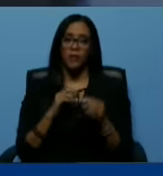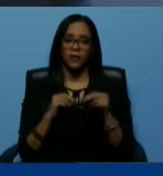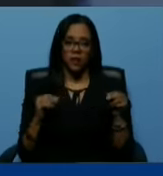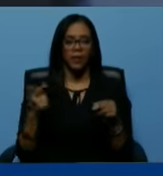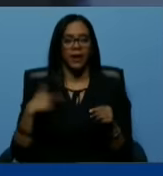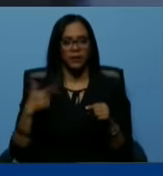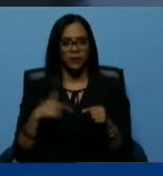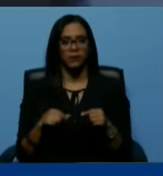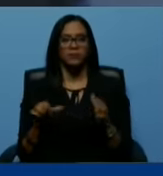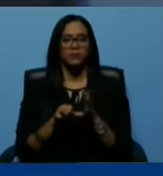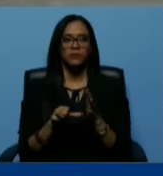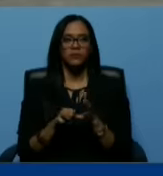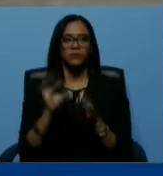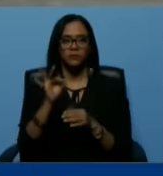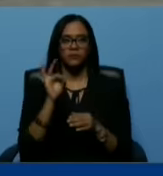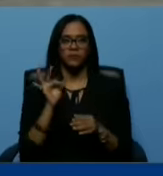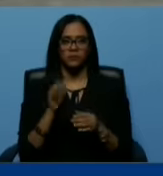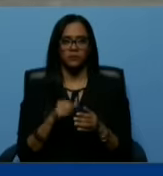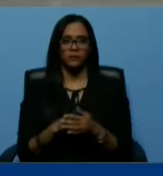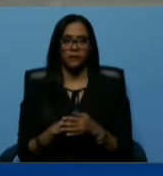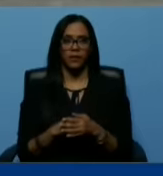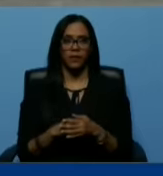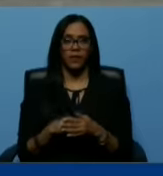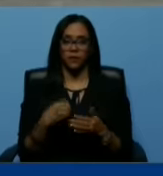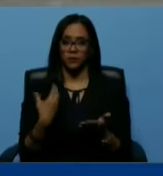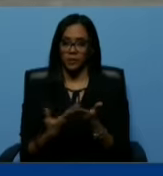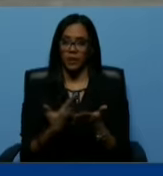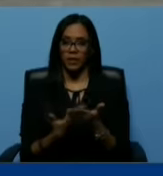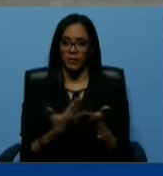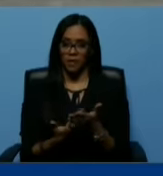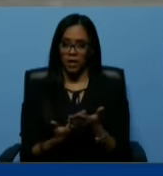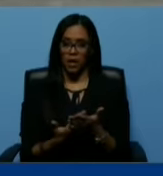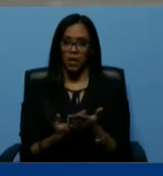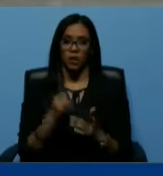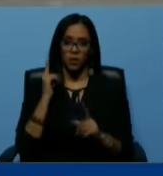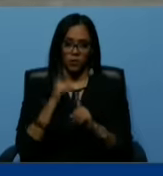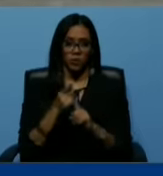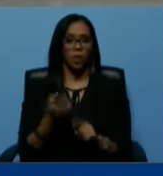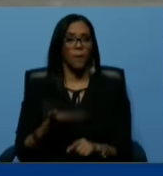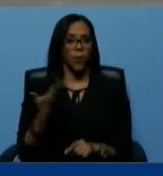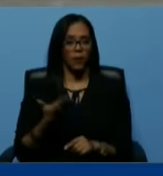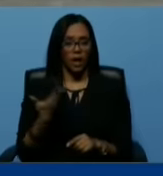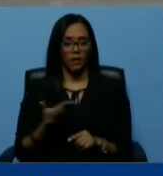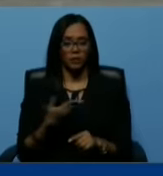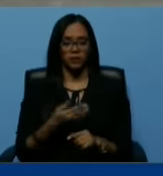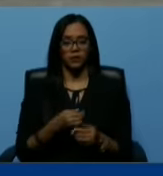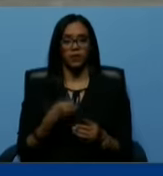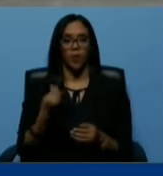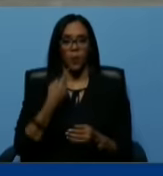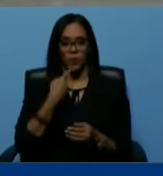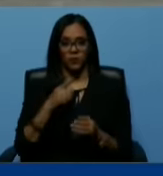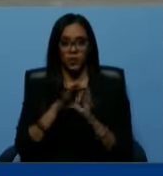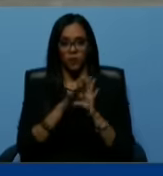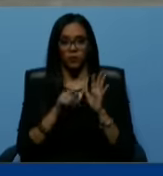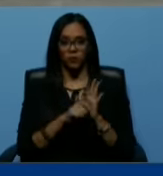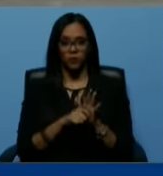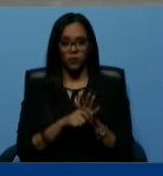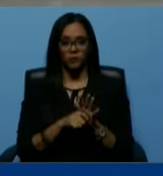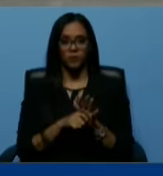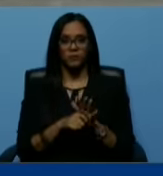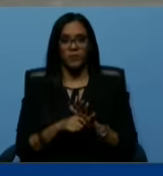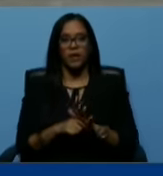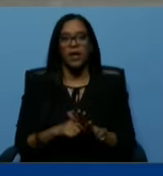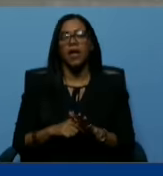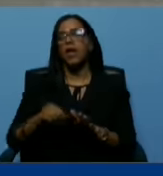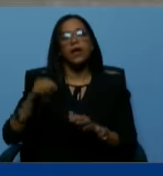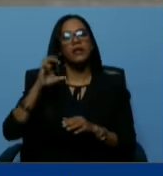a tener donde elegir. Entonces eso nos plantea un reto muy importante, ¿no? Como establece la Constitución, el